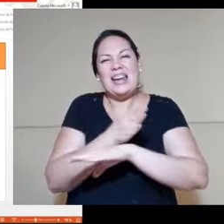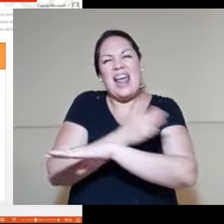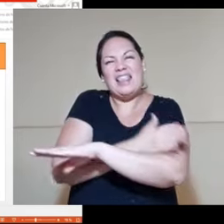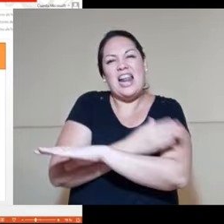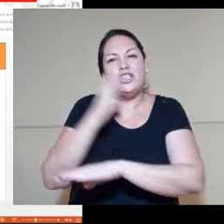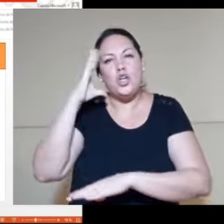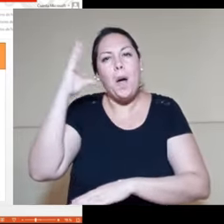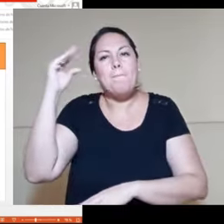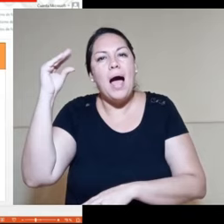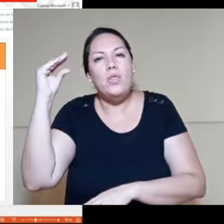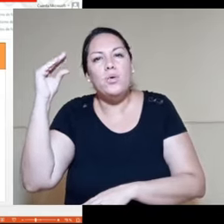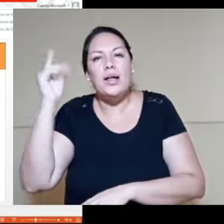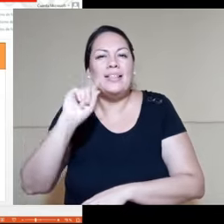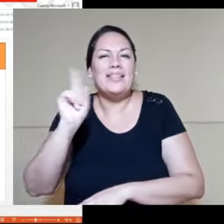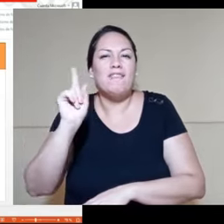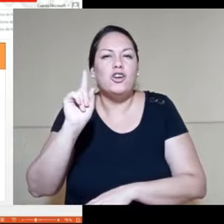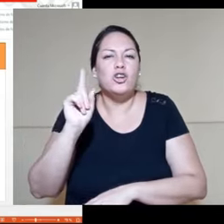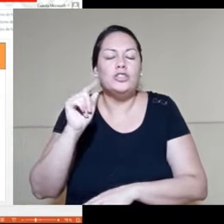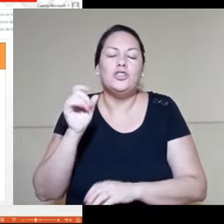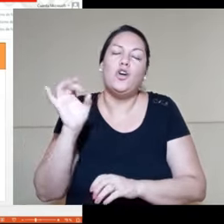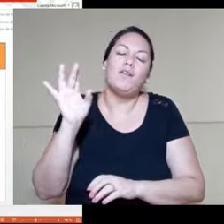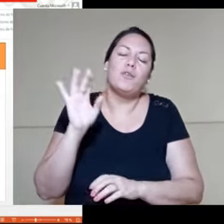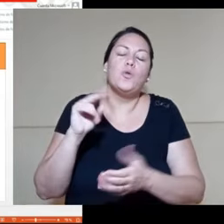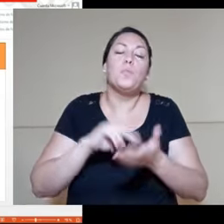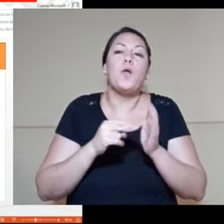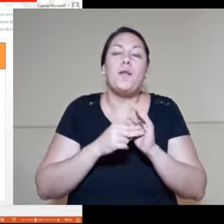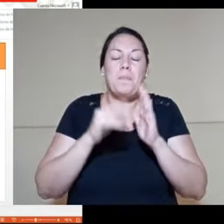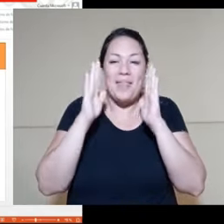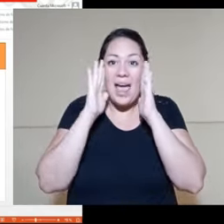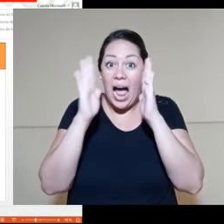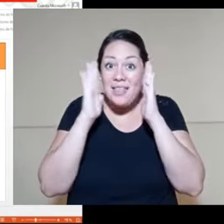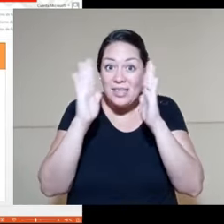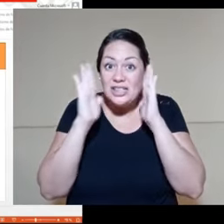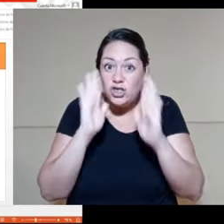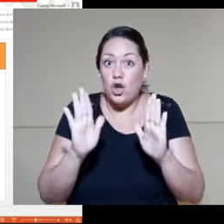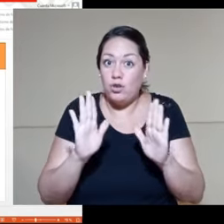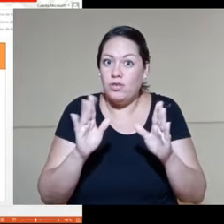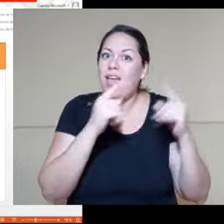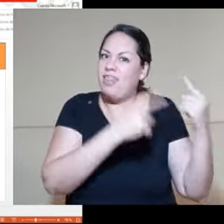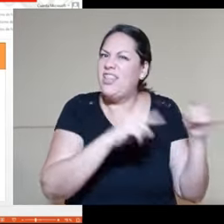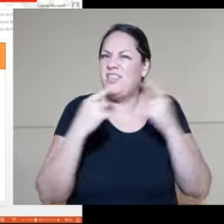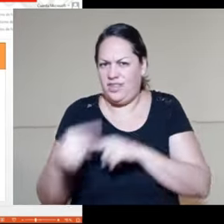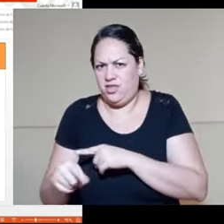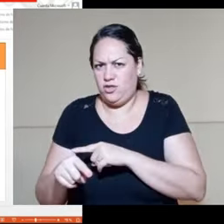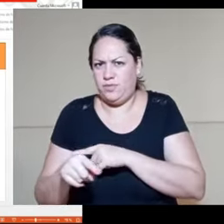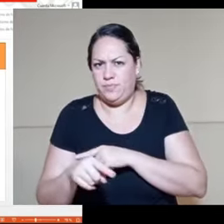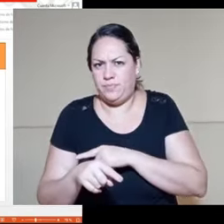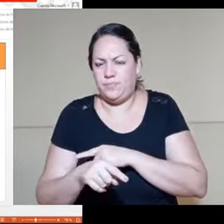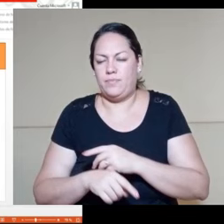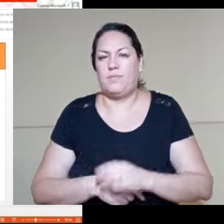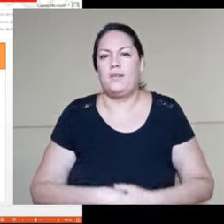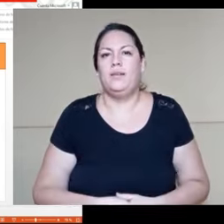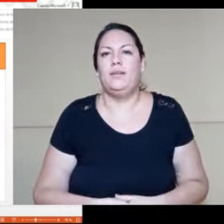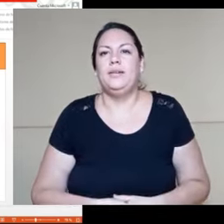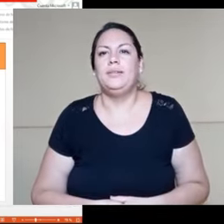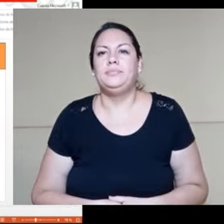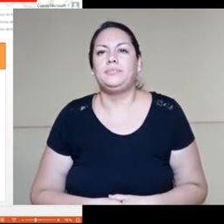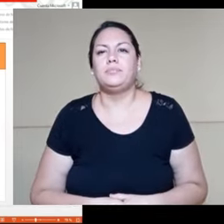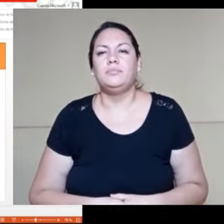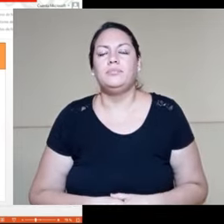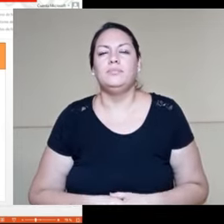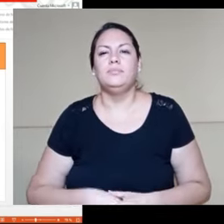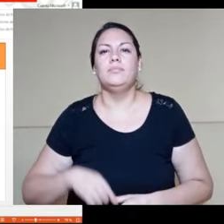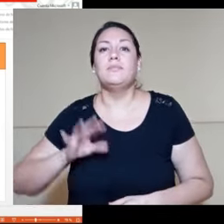no tengan que ver con un retraso madurativo y tengan que ver, por ejemplo, con un déficit atencional, por ejemplo. Ella, por